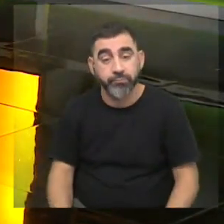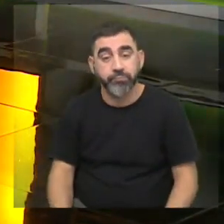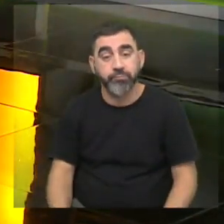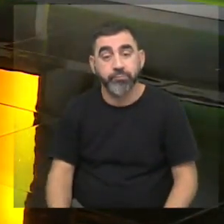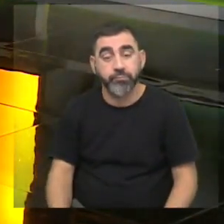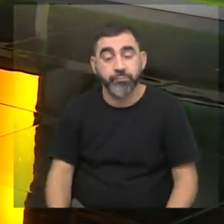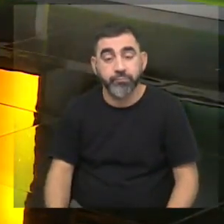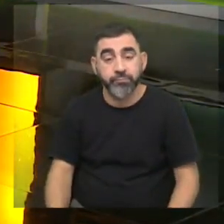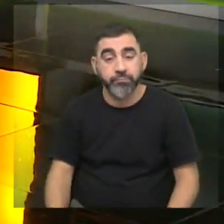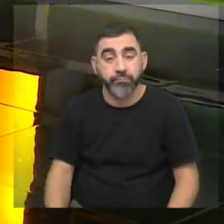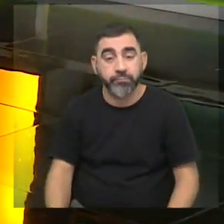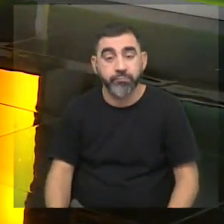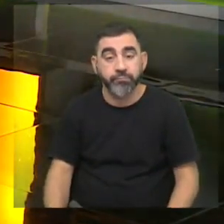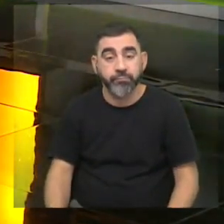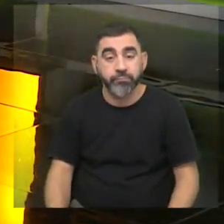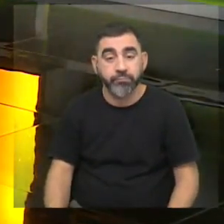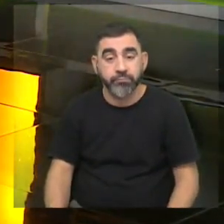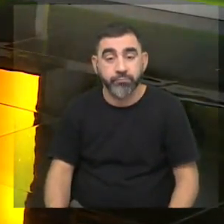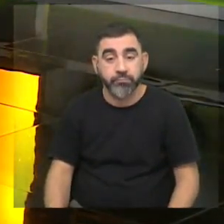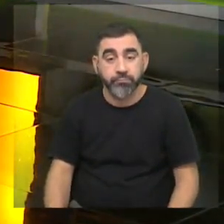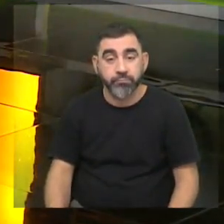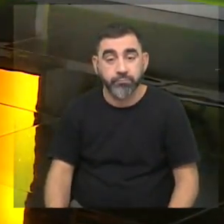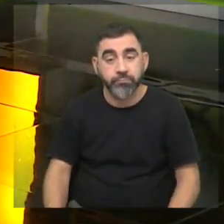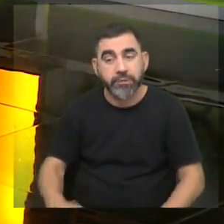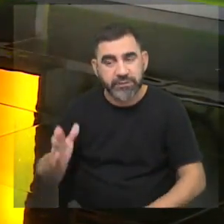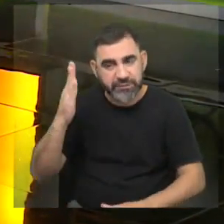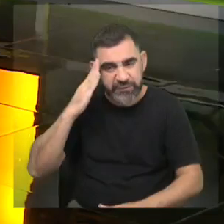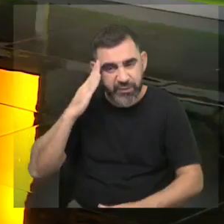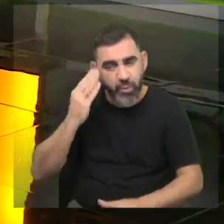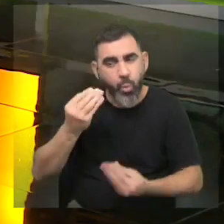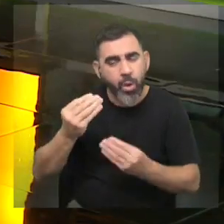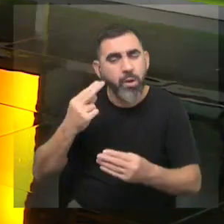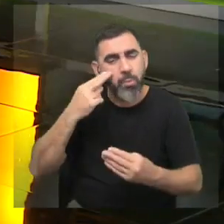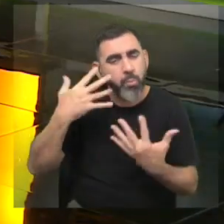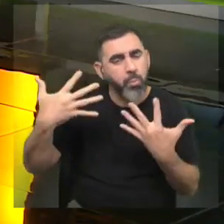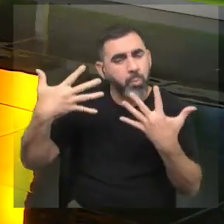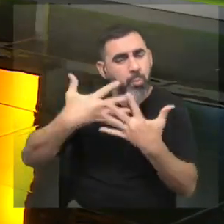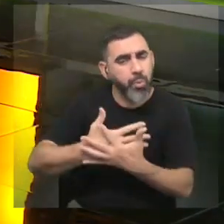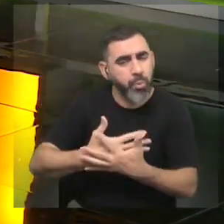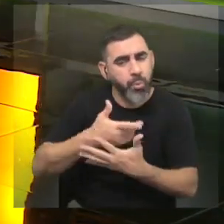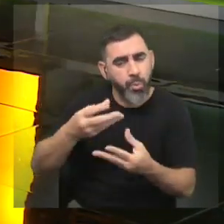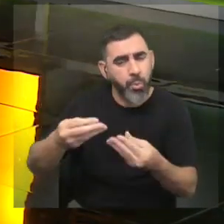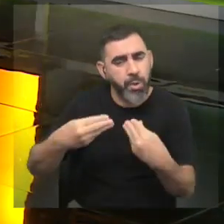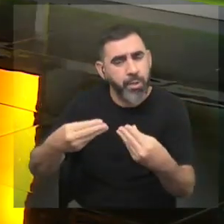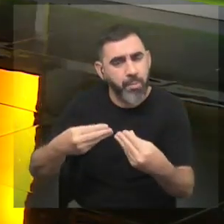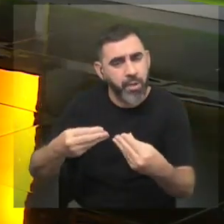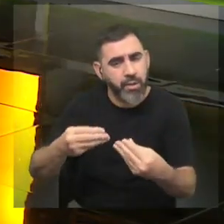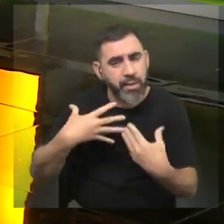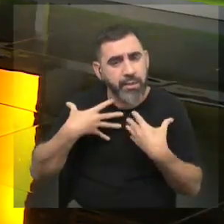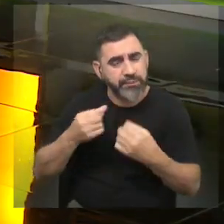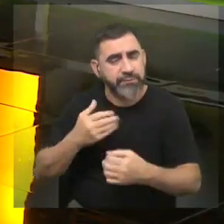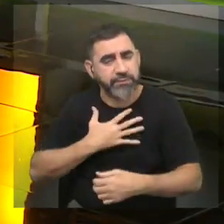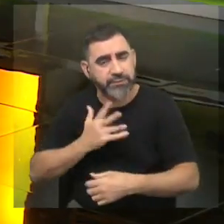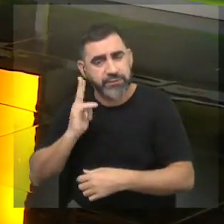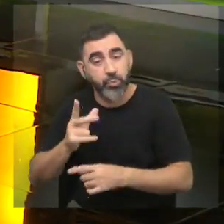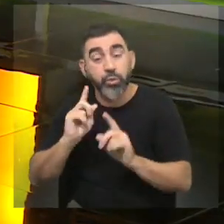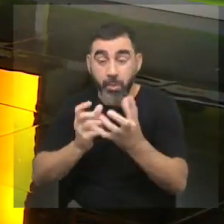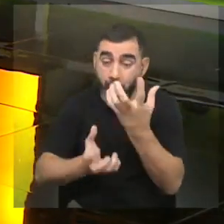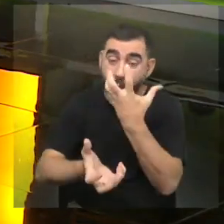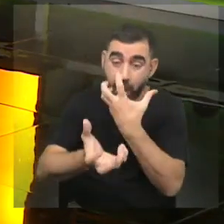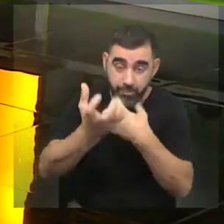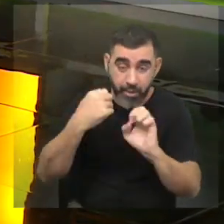estaba presente en los filamentos. Estamos hablando del carbono en su presentación como fibra de carbono, ¿no? Que después, con el tiempo, desde